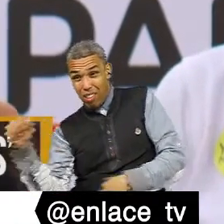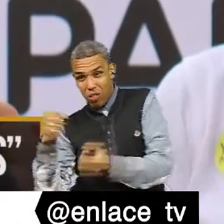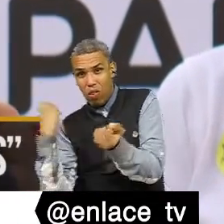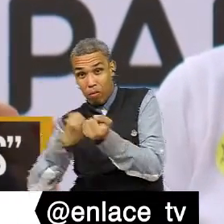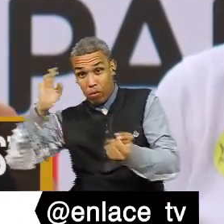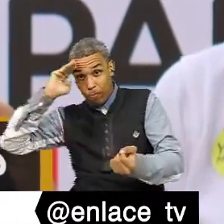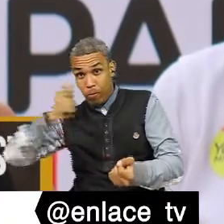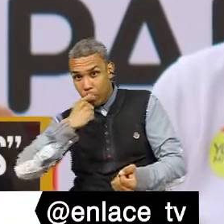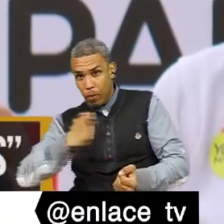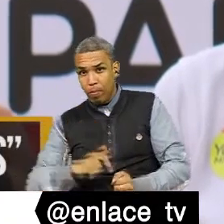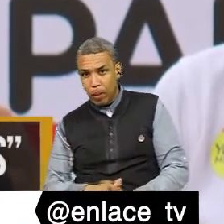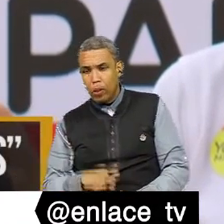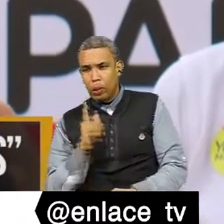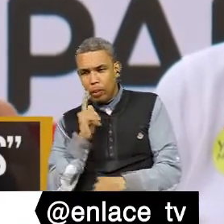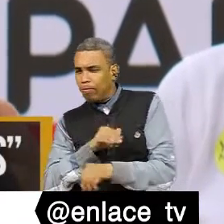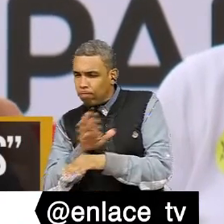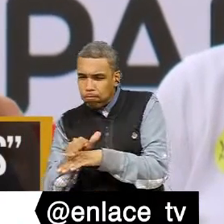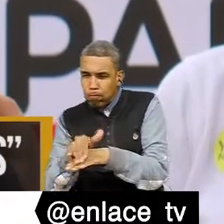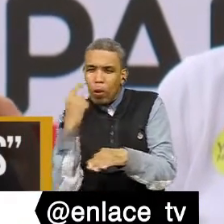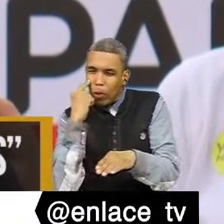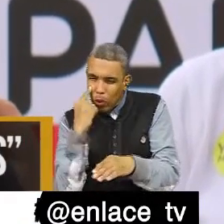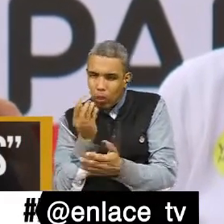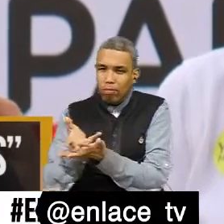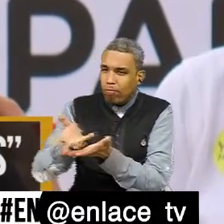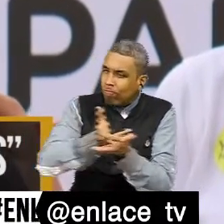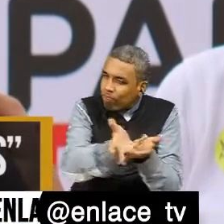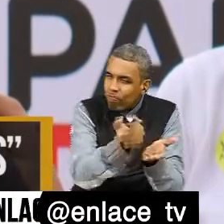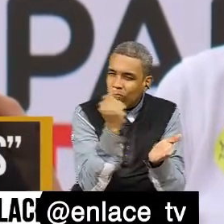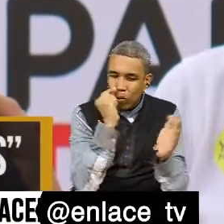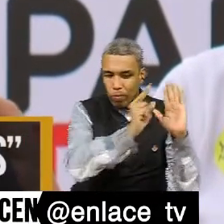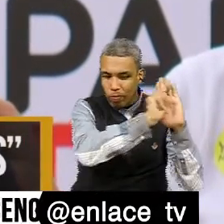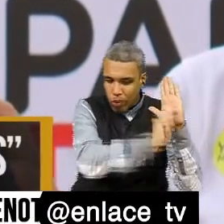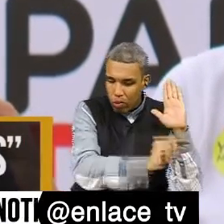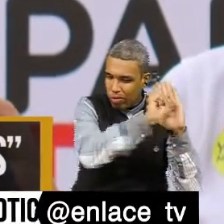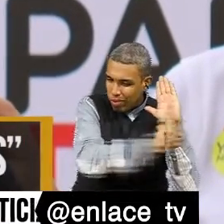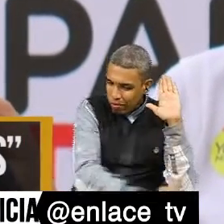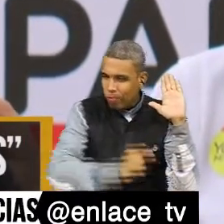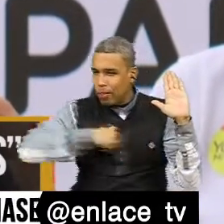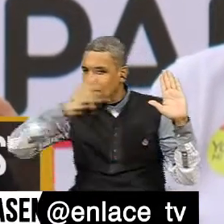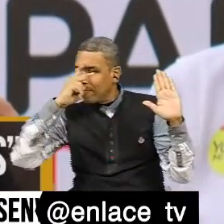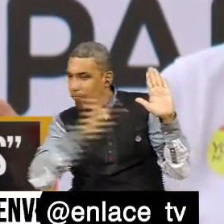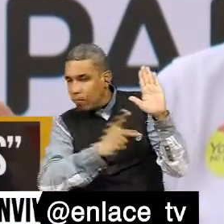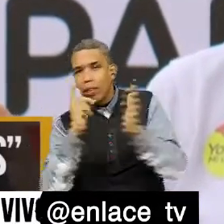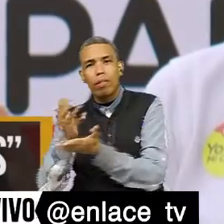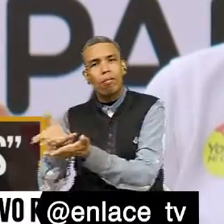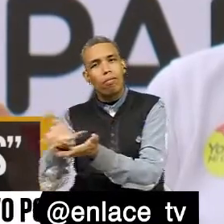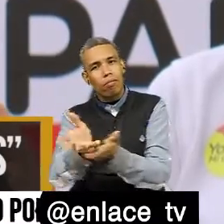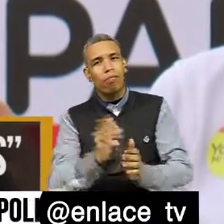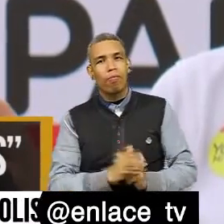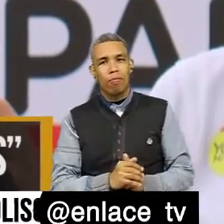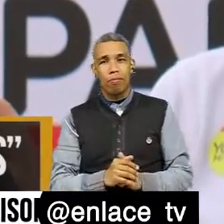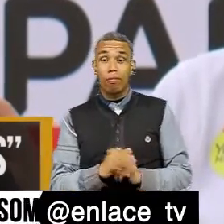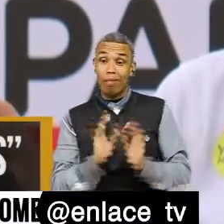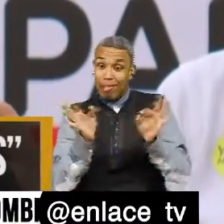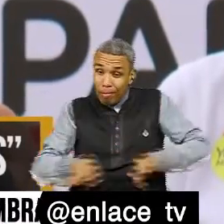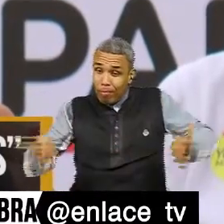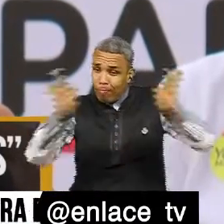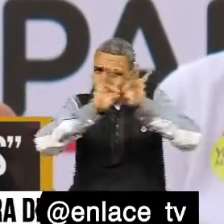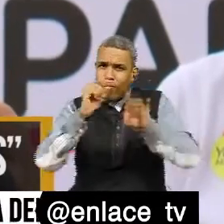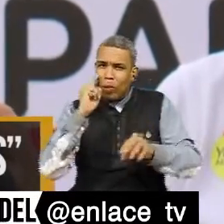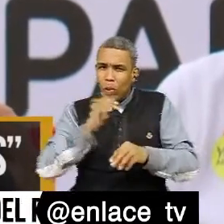el uso adecuado que debemos tener los ciudadanos, pero en especial es un llamado a todos de que realmente recuperemos y mantengamos en buen